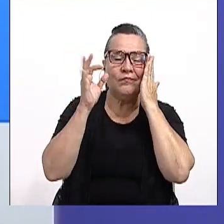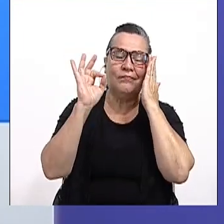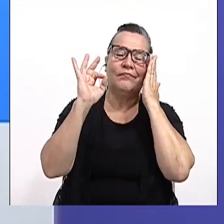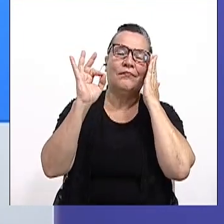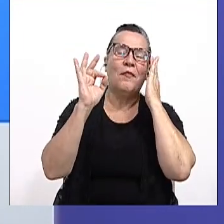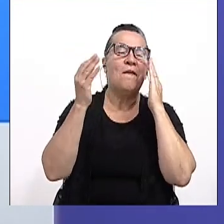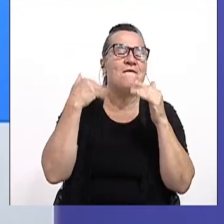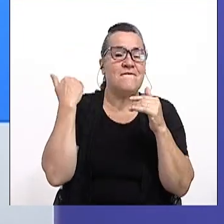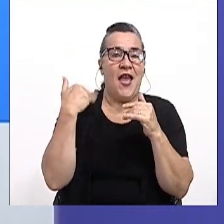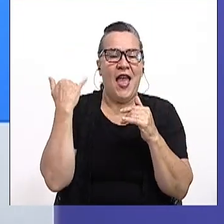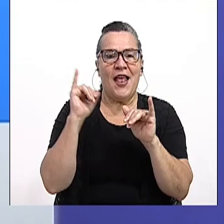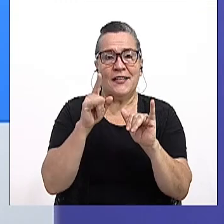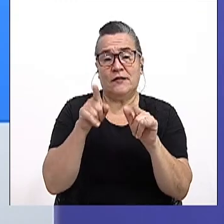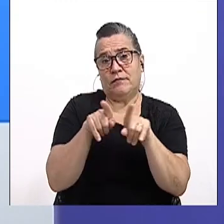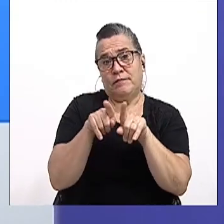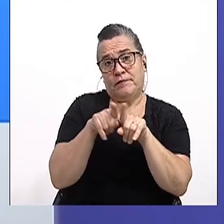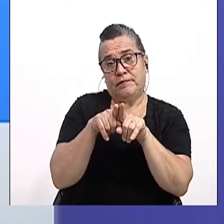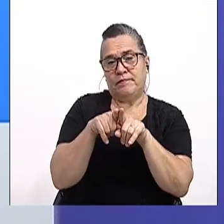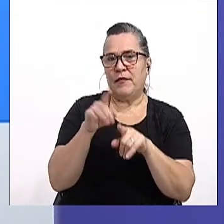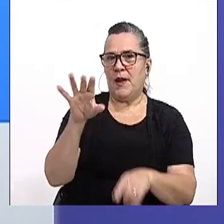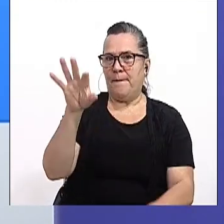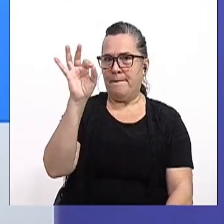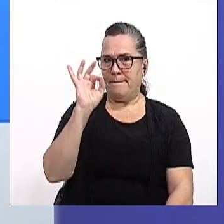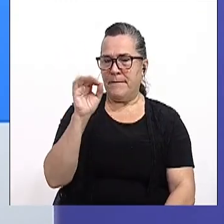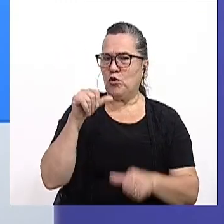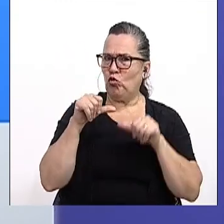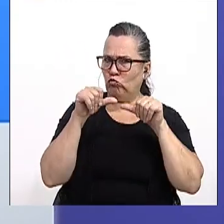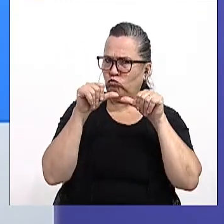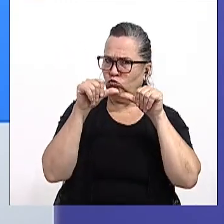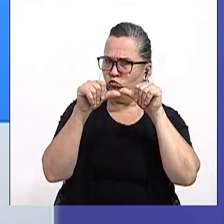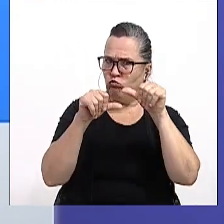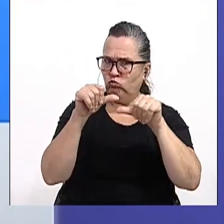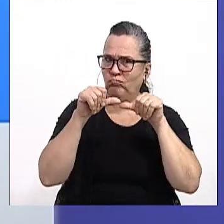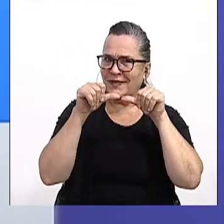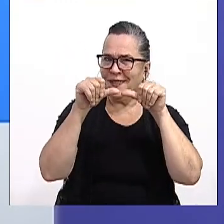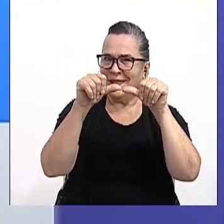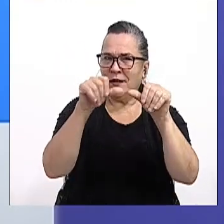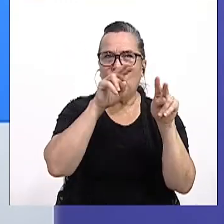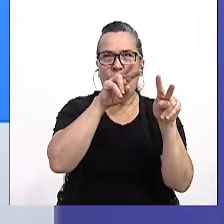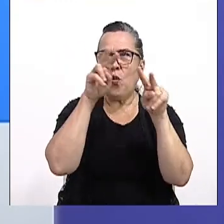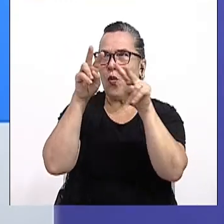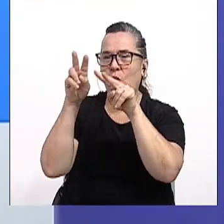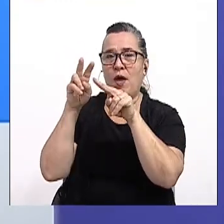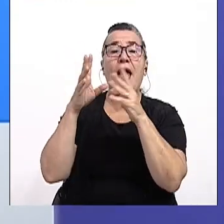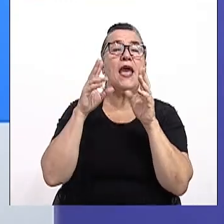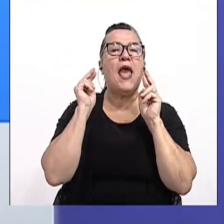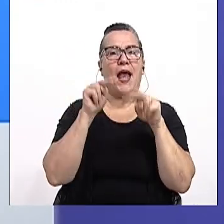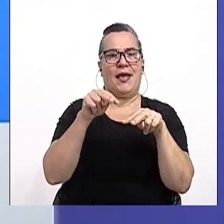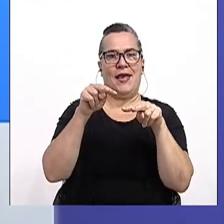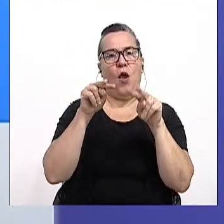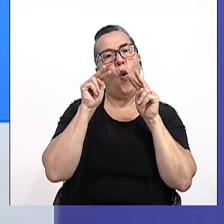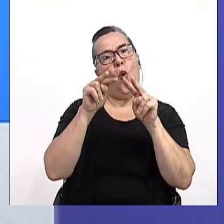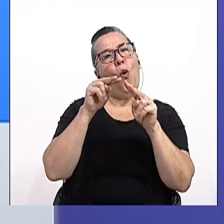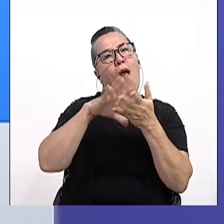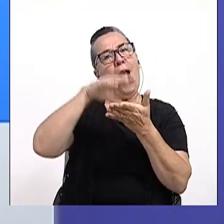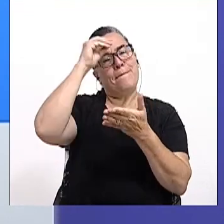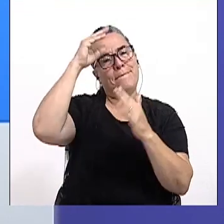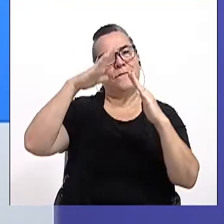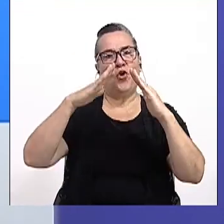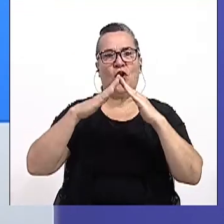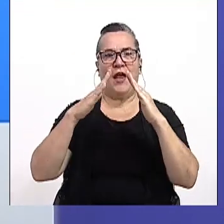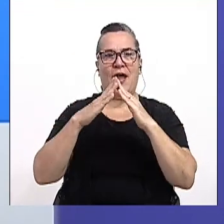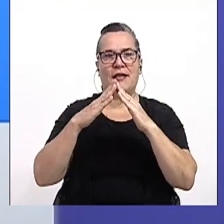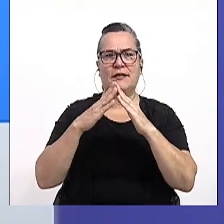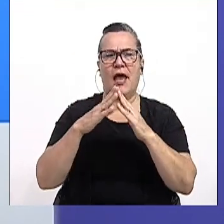los felicito. Y bueno, los invito a seguir adelante observando Aprendo en Casa para seguir adquiriendo más